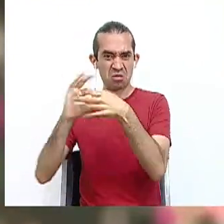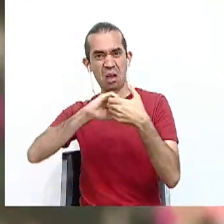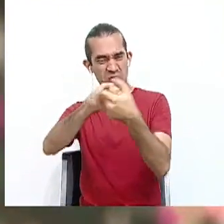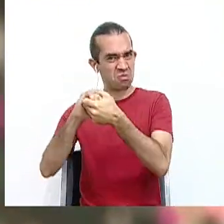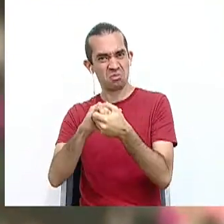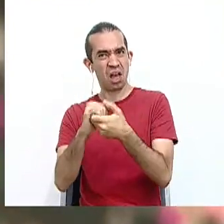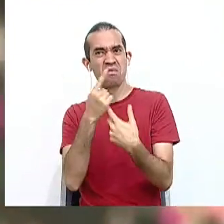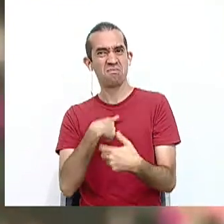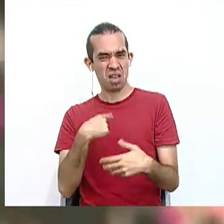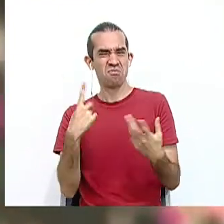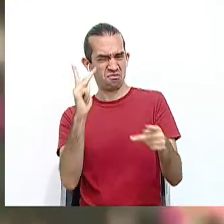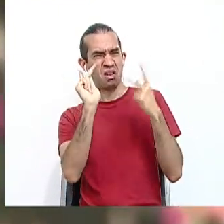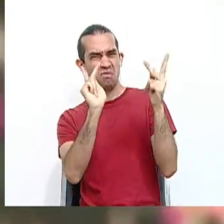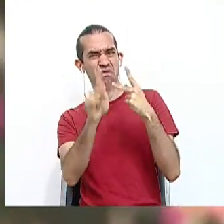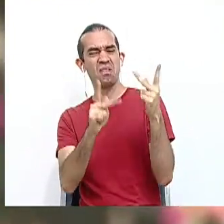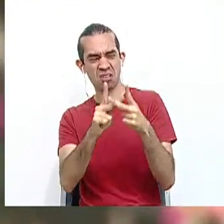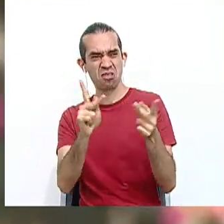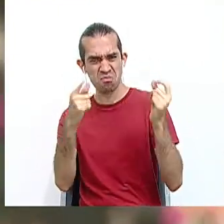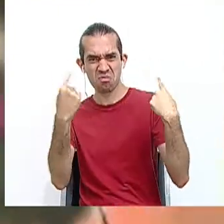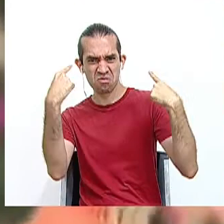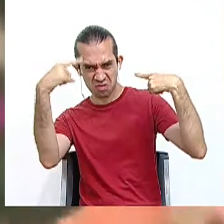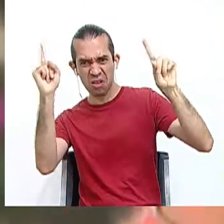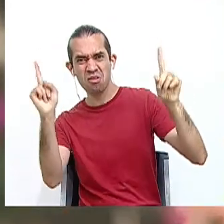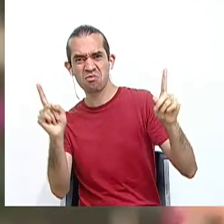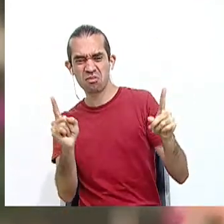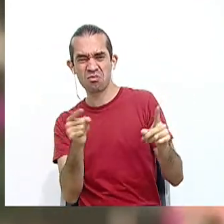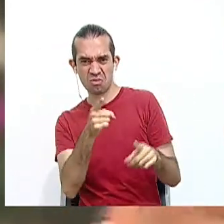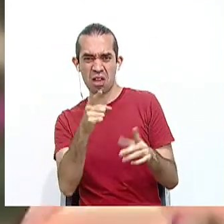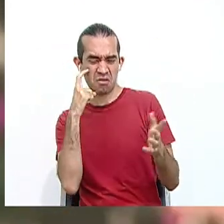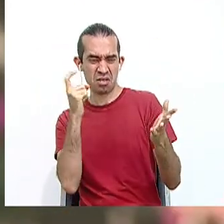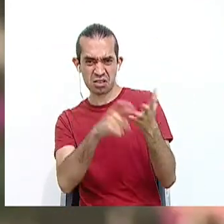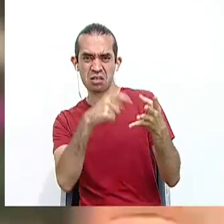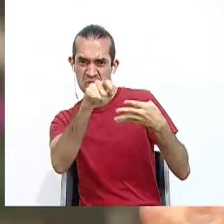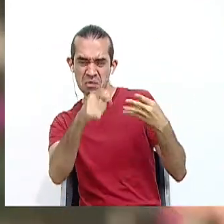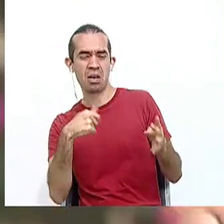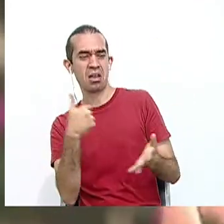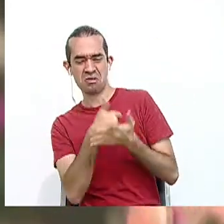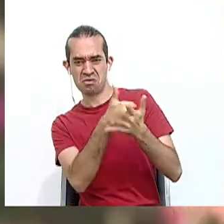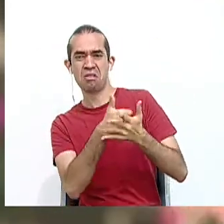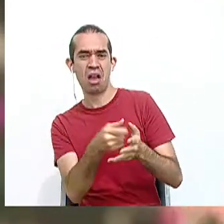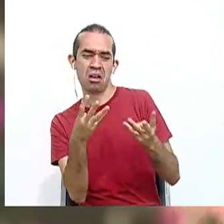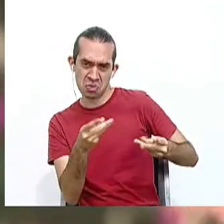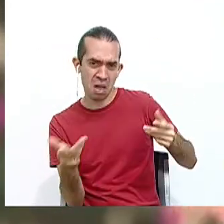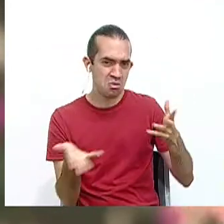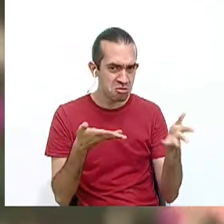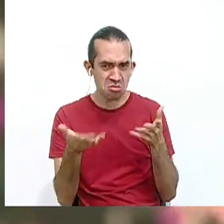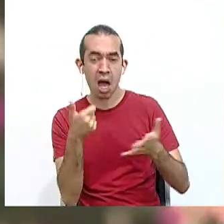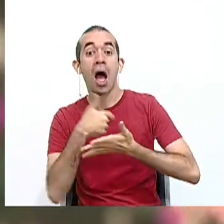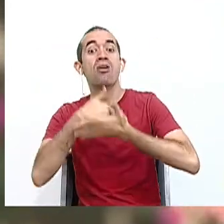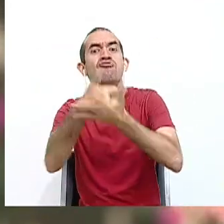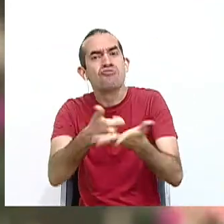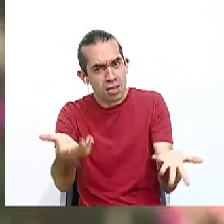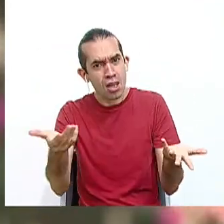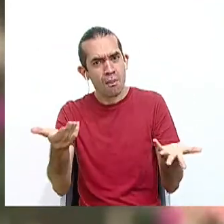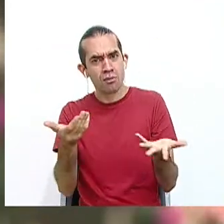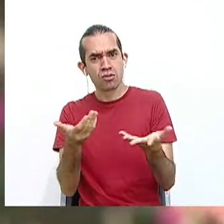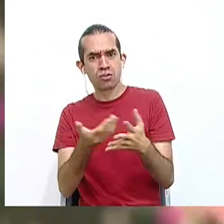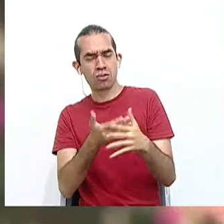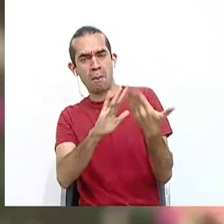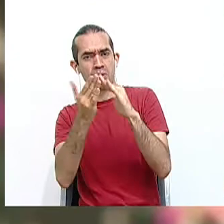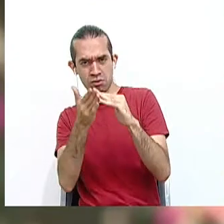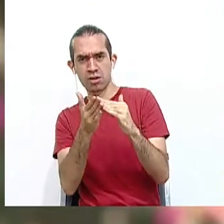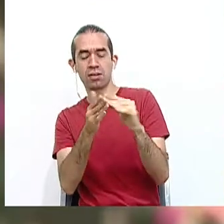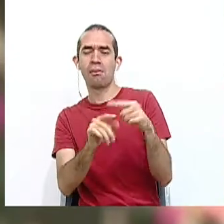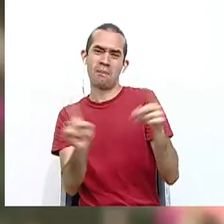unieran y nos dijeran, mira, perfecto, vamos a hacer esto, mira, tenés estos requisitos, te vamos a ayudar, suavicemos, ayudemos a esta